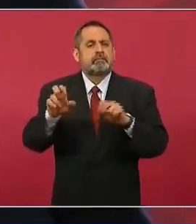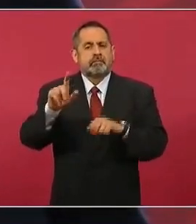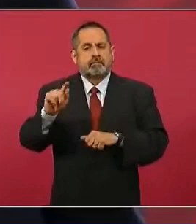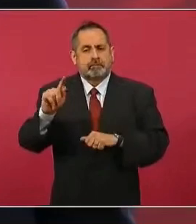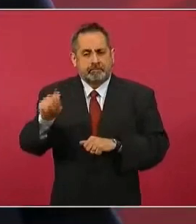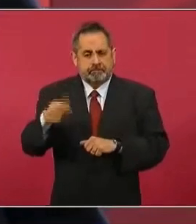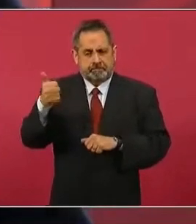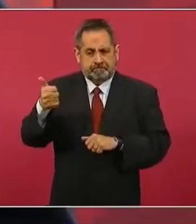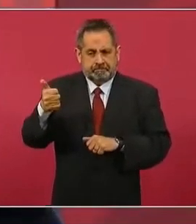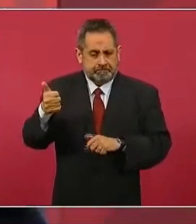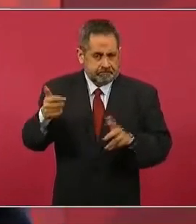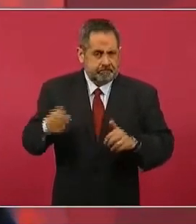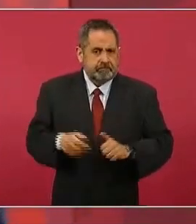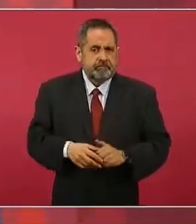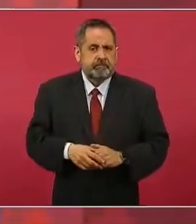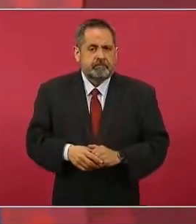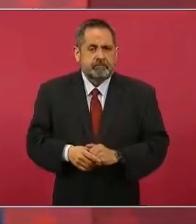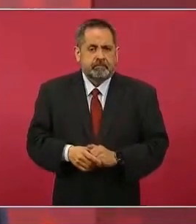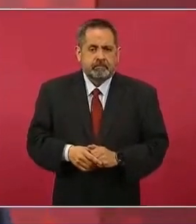1876.